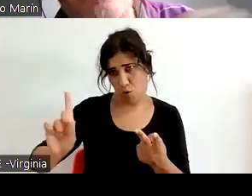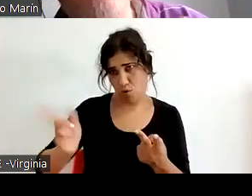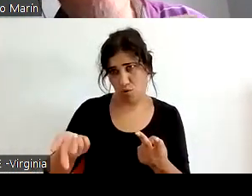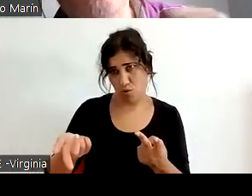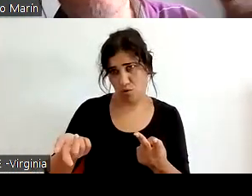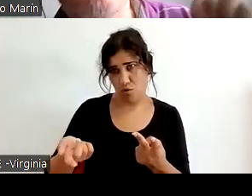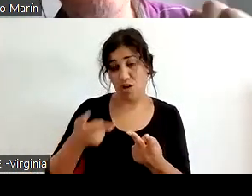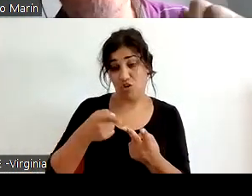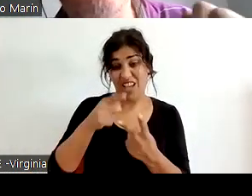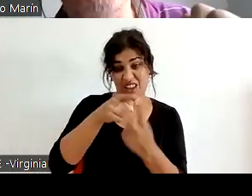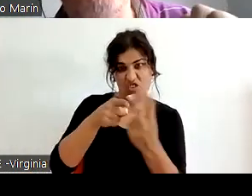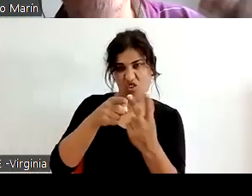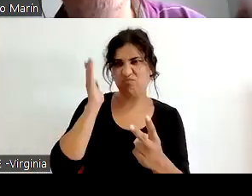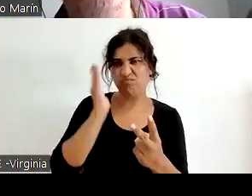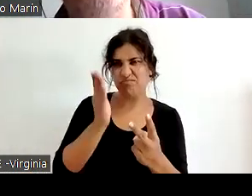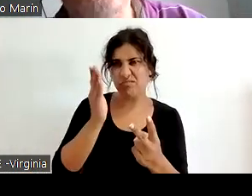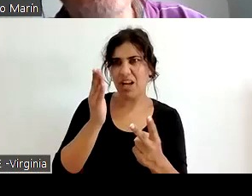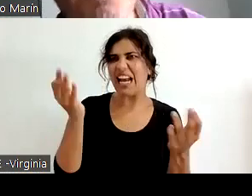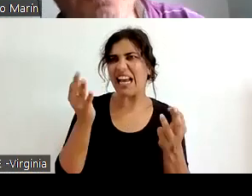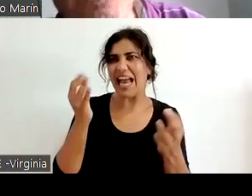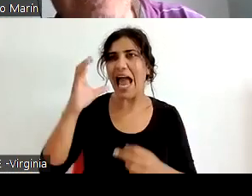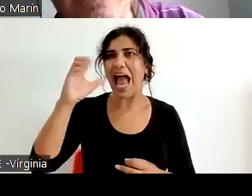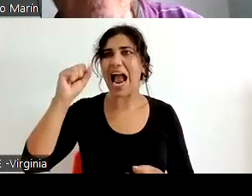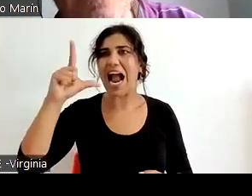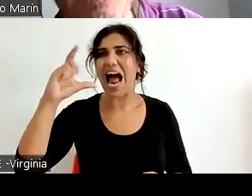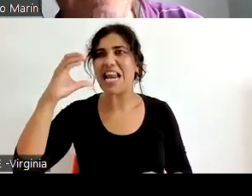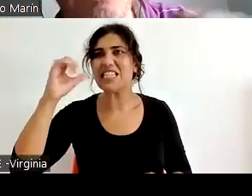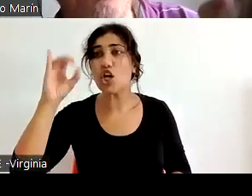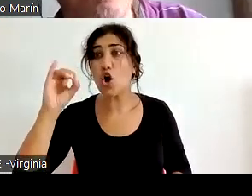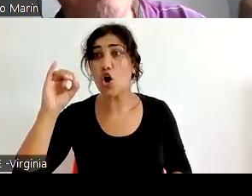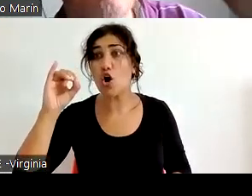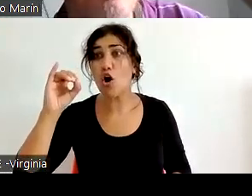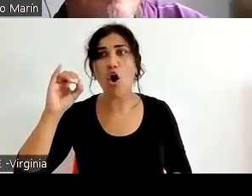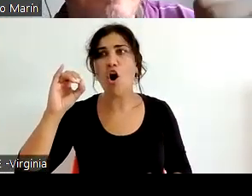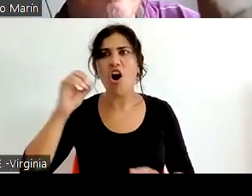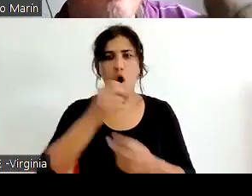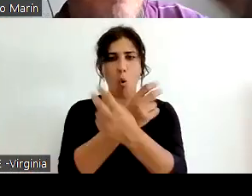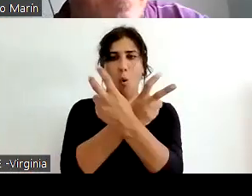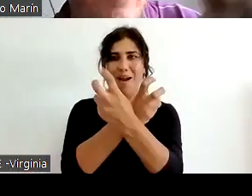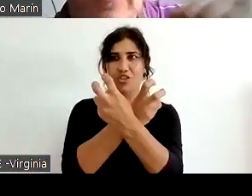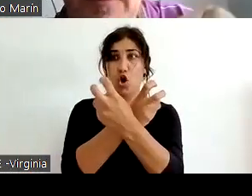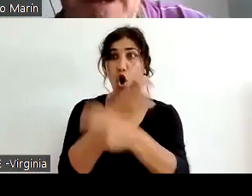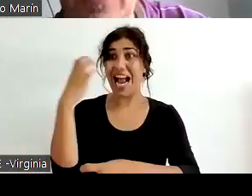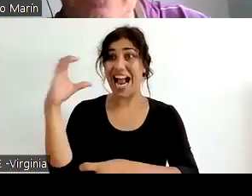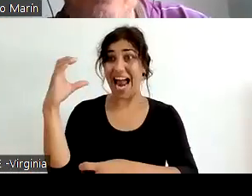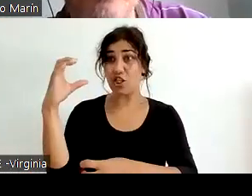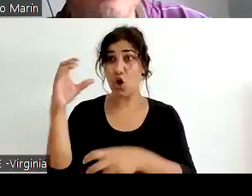que el calcio que necesitamos en los huesos no se deposite adecuadamente, sino que se vaya con el riñón